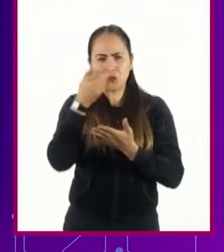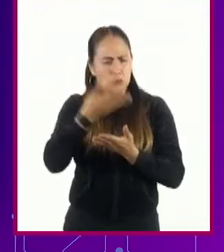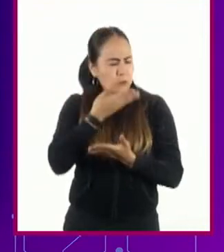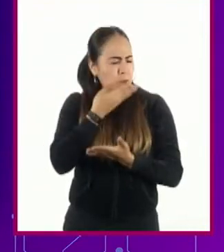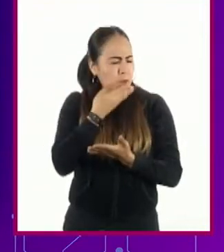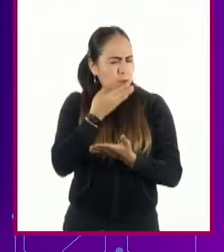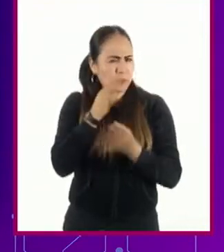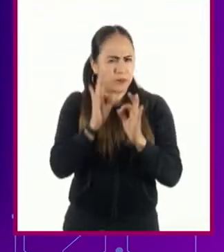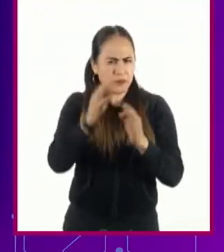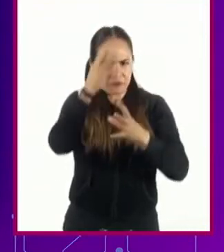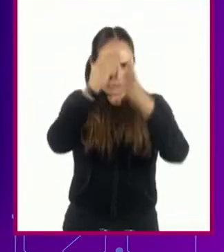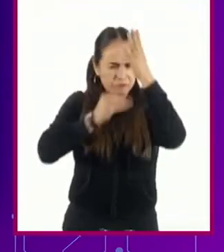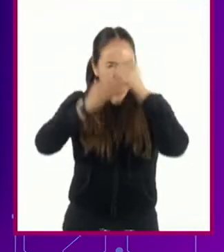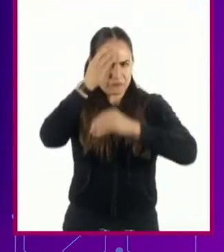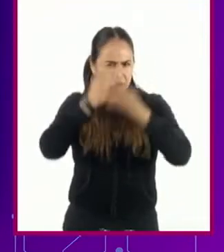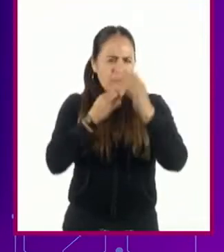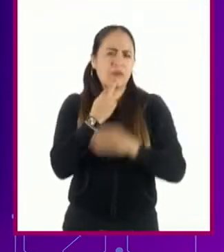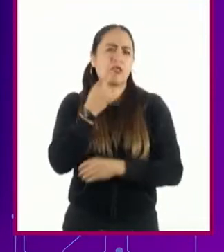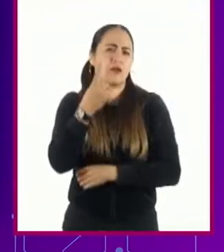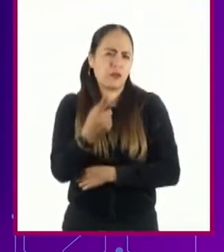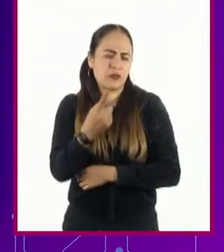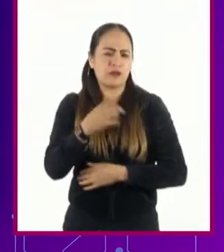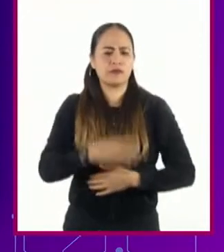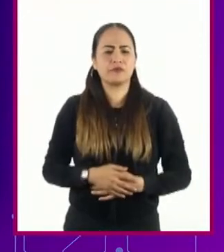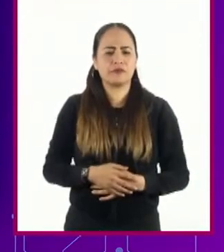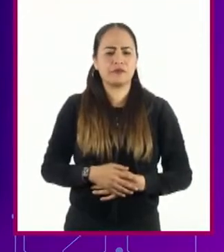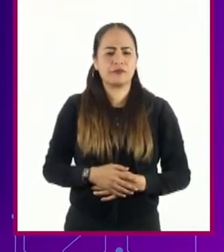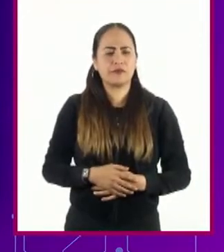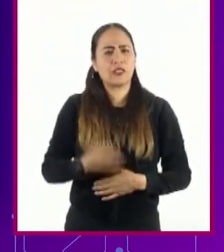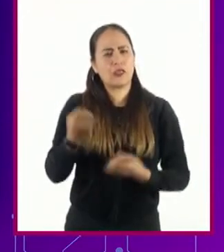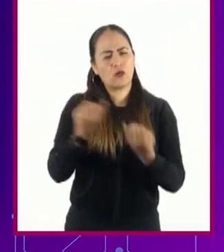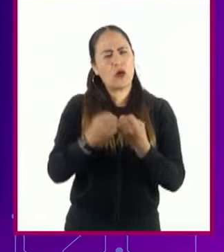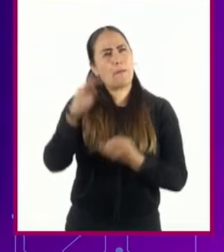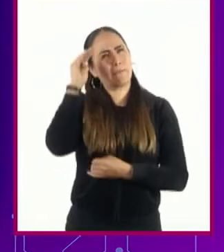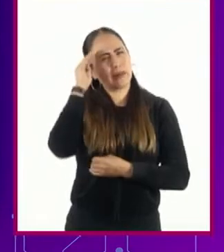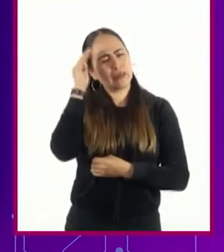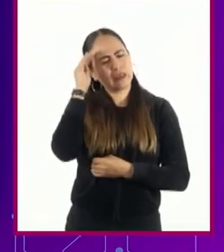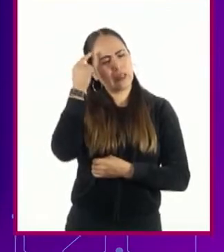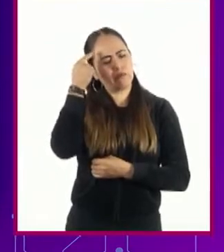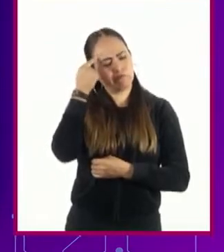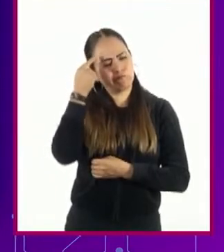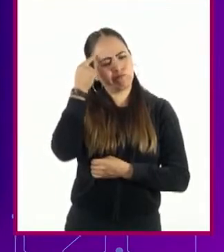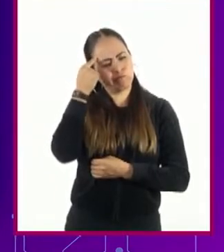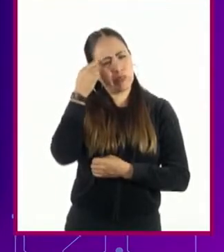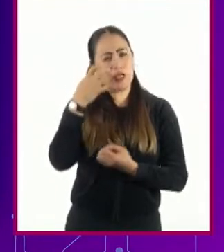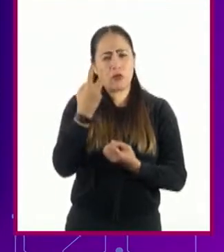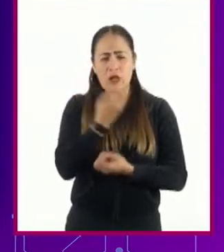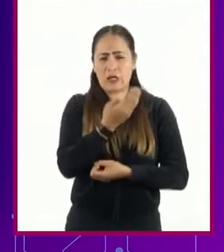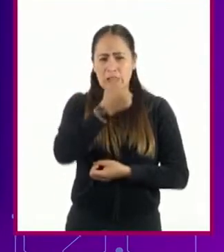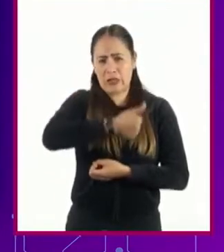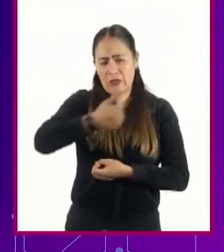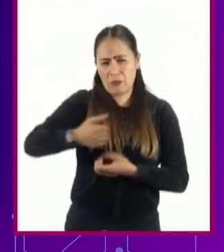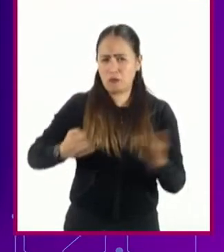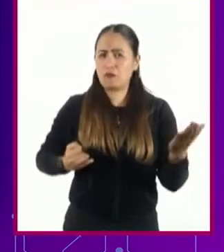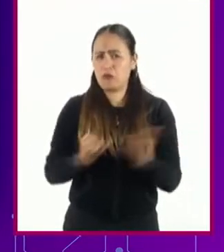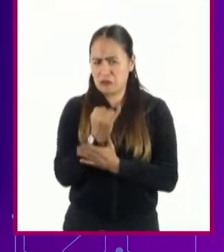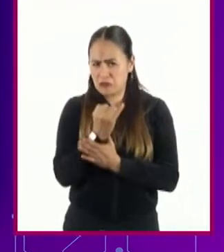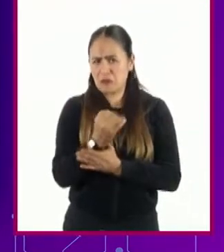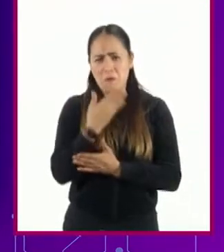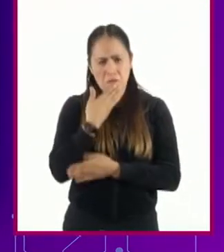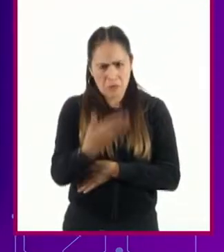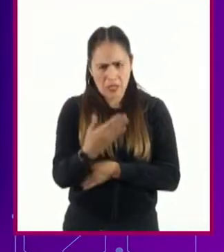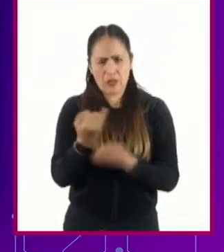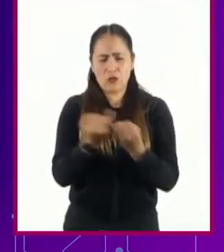y de una adecuada preparación para la vida activa, como el pensamiento crítico, la capacidad de tomar decisiones, la comunicación,